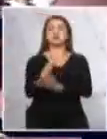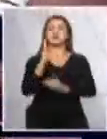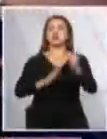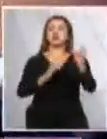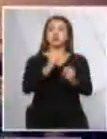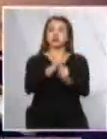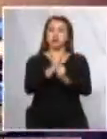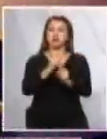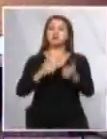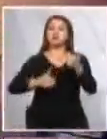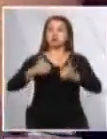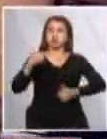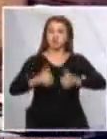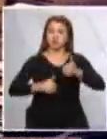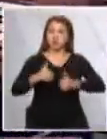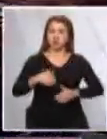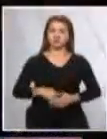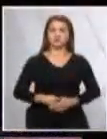profesional.